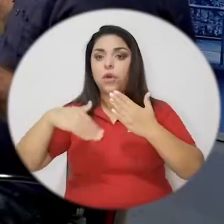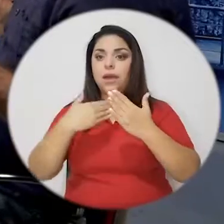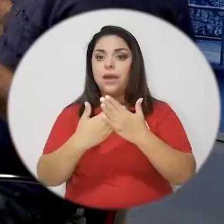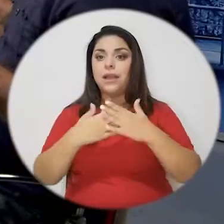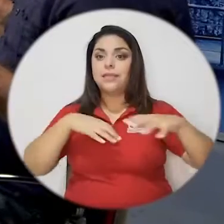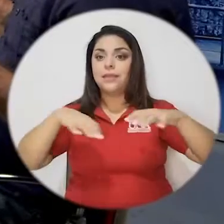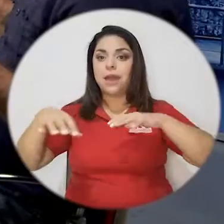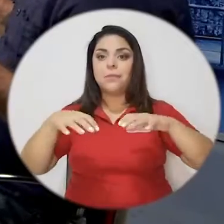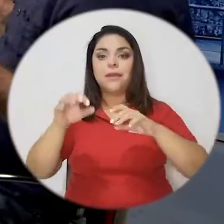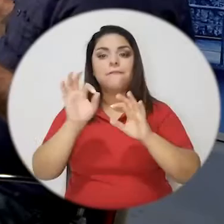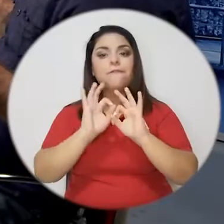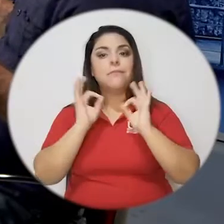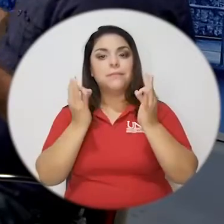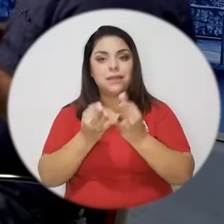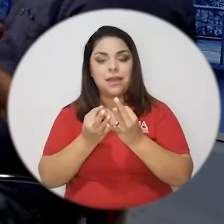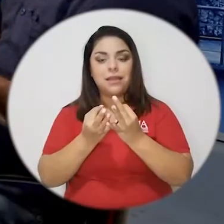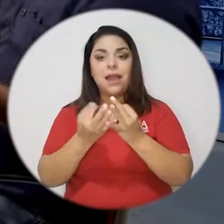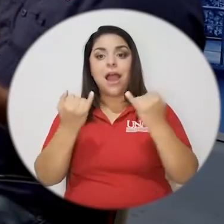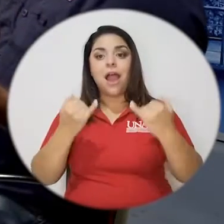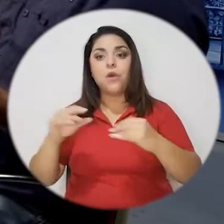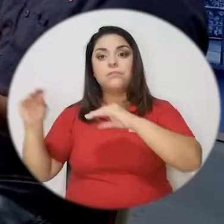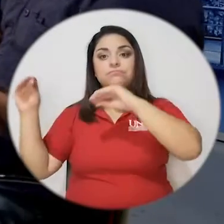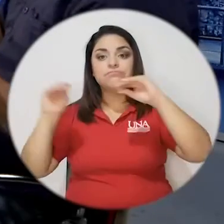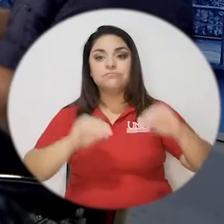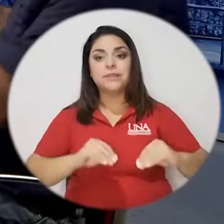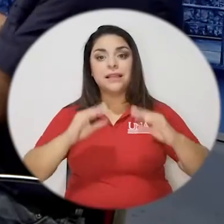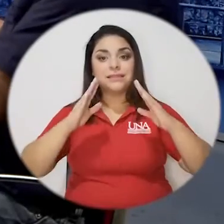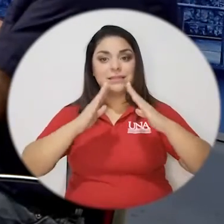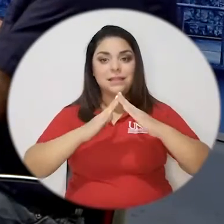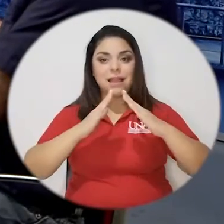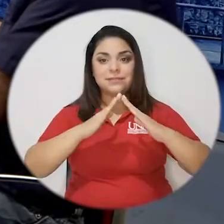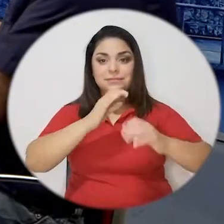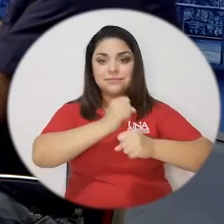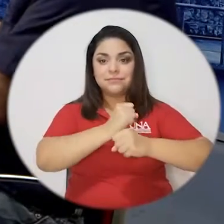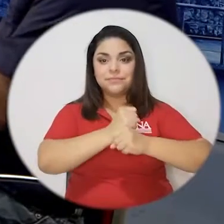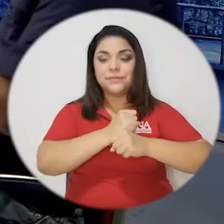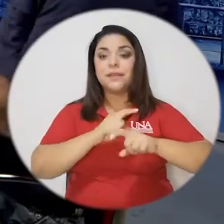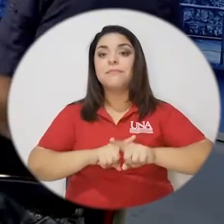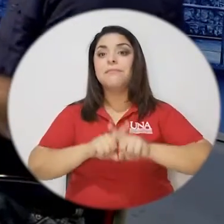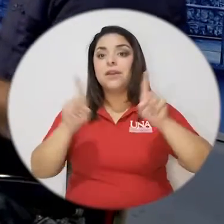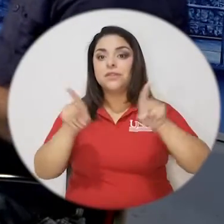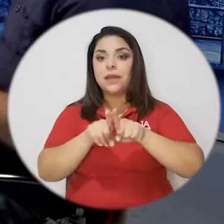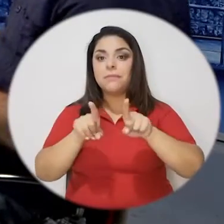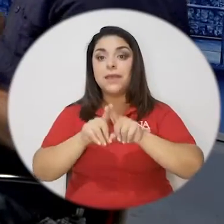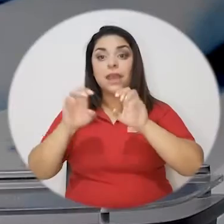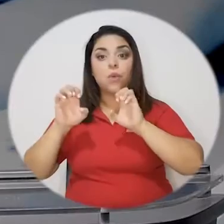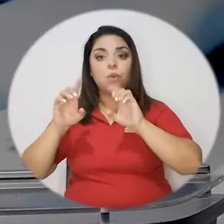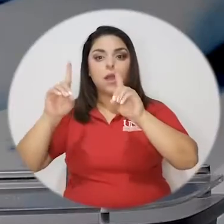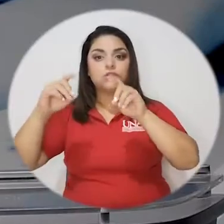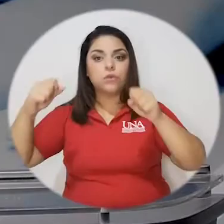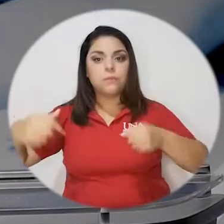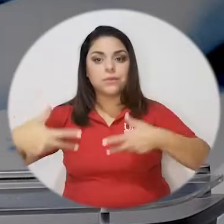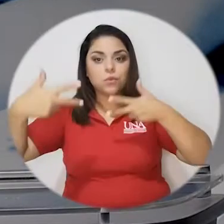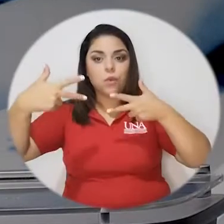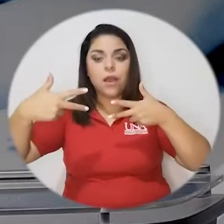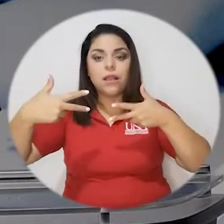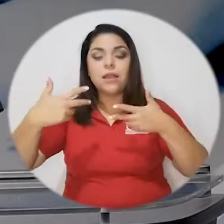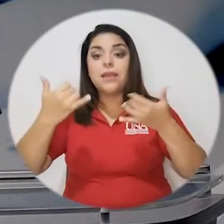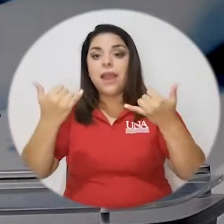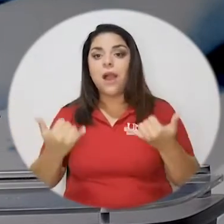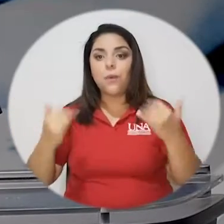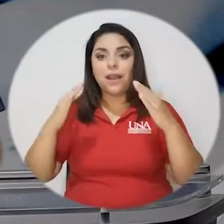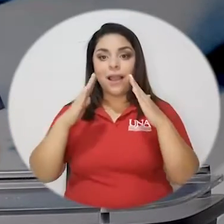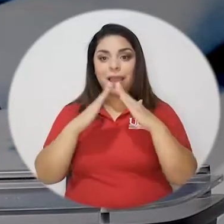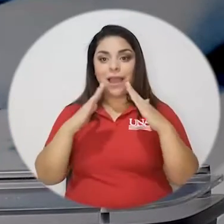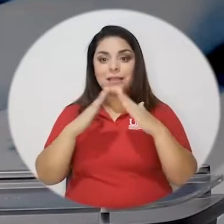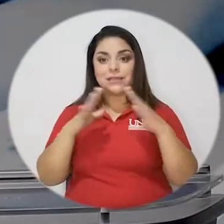trastocó toda la dinámica familiar, desde que las personas nos vamos a hacer teletrabajo, pero también hacemos educación virtual,